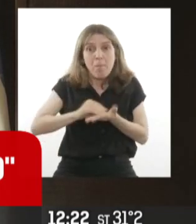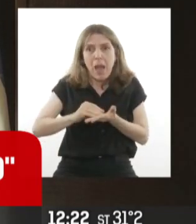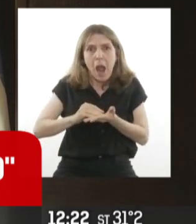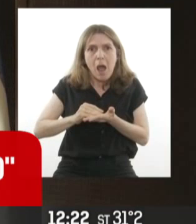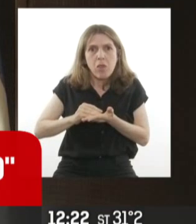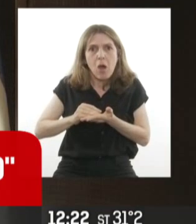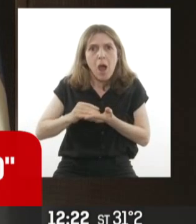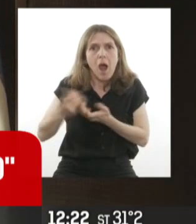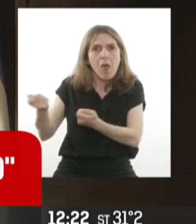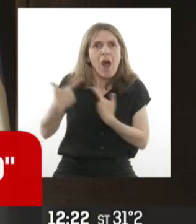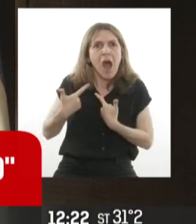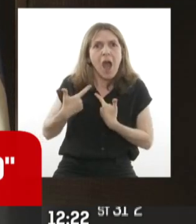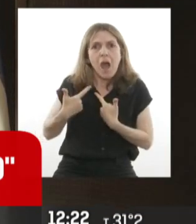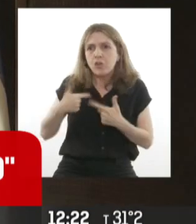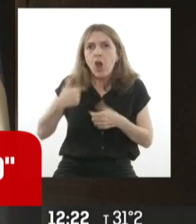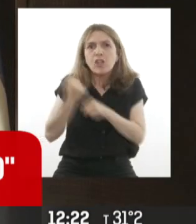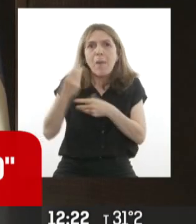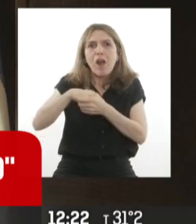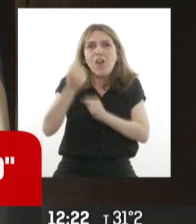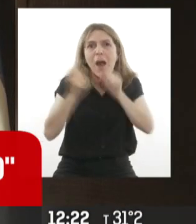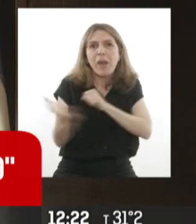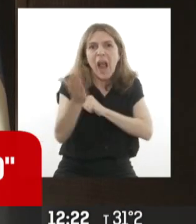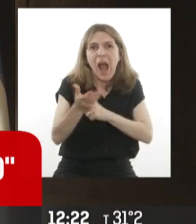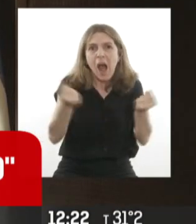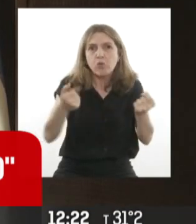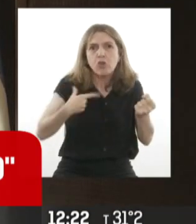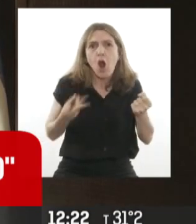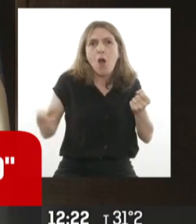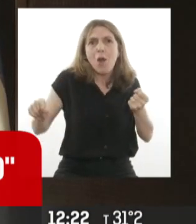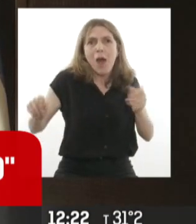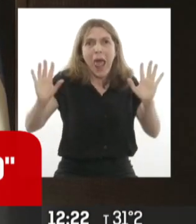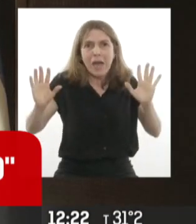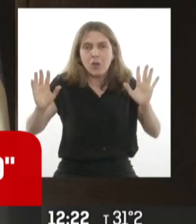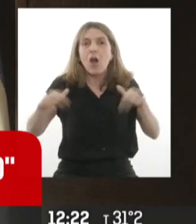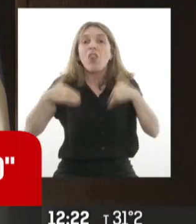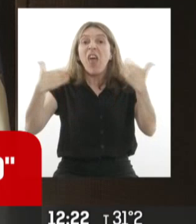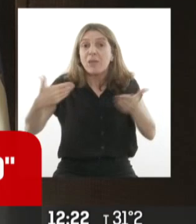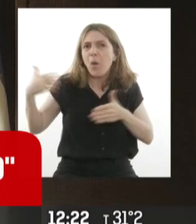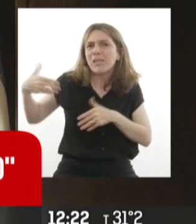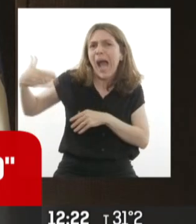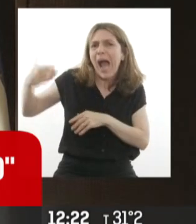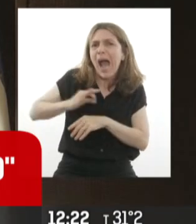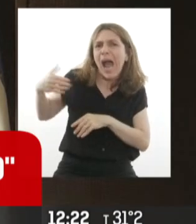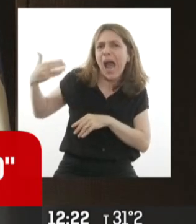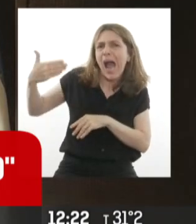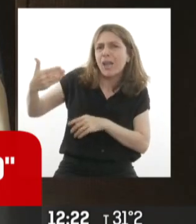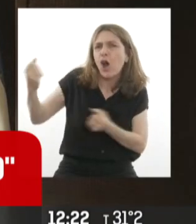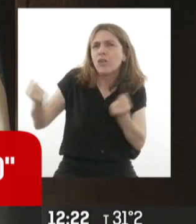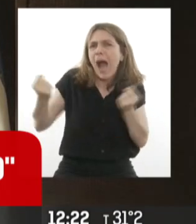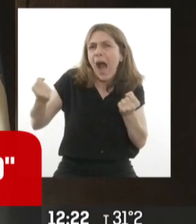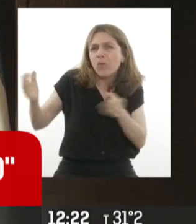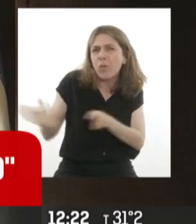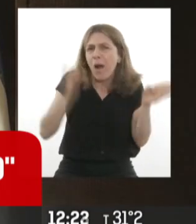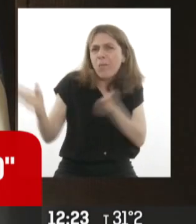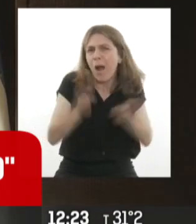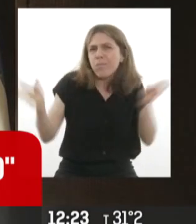planteó eso, se planteó producir en masa, se planteó llevar un producto